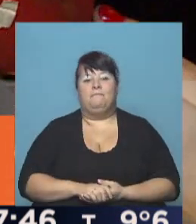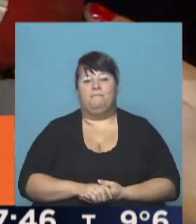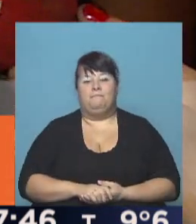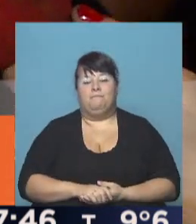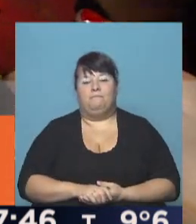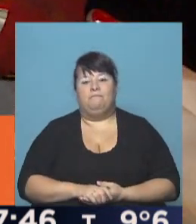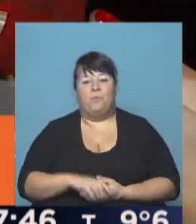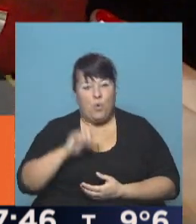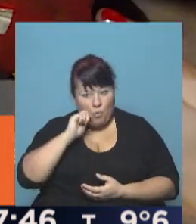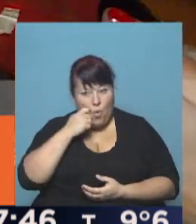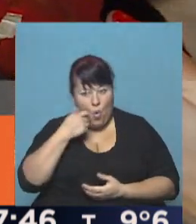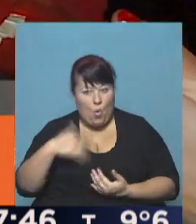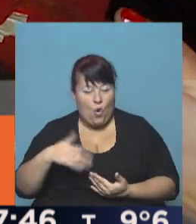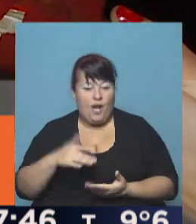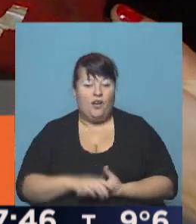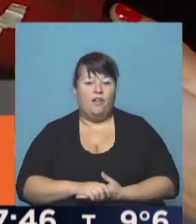que es muy bueno.